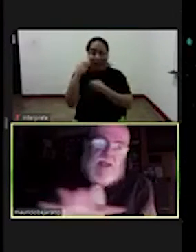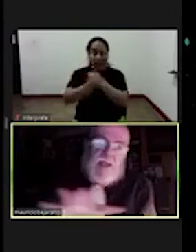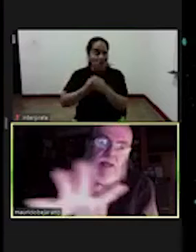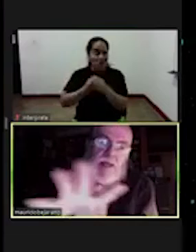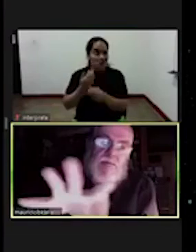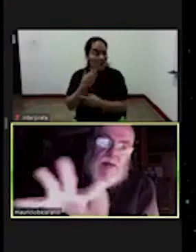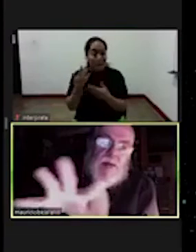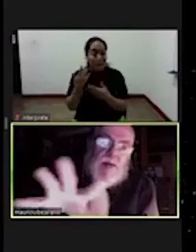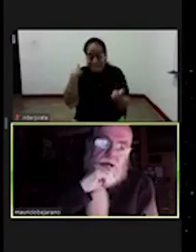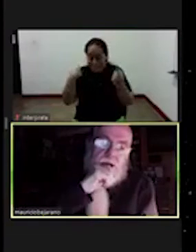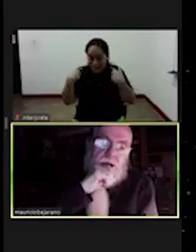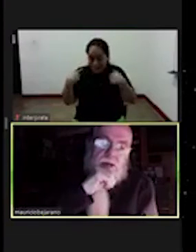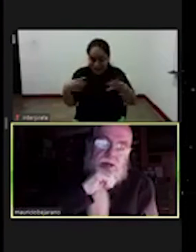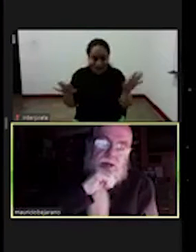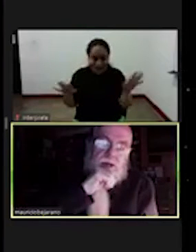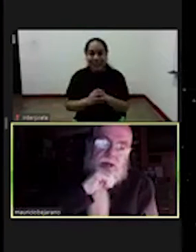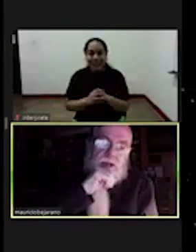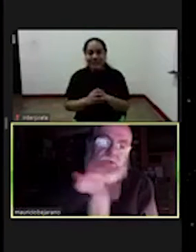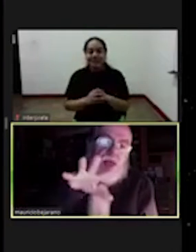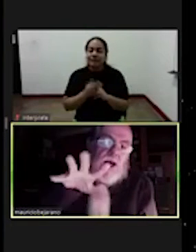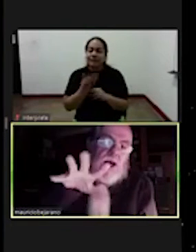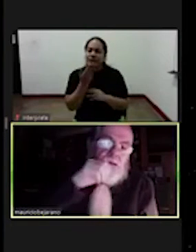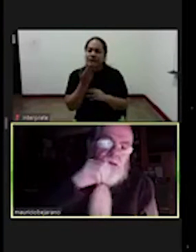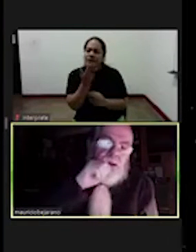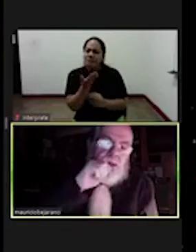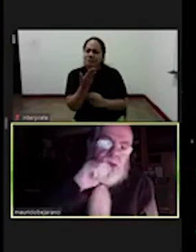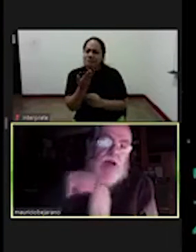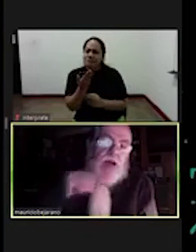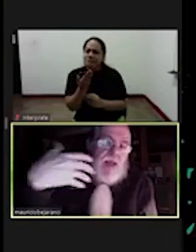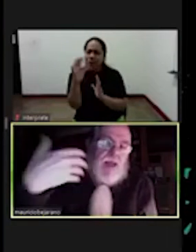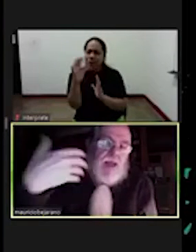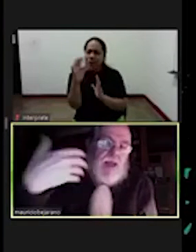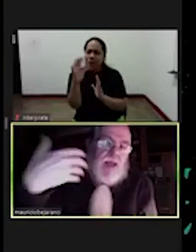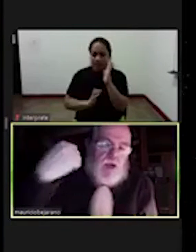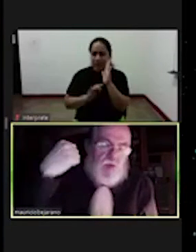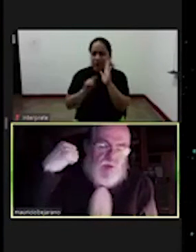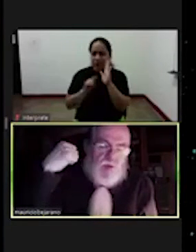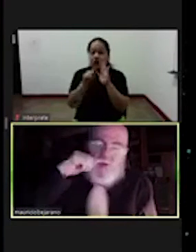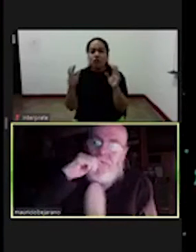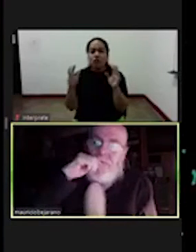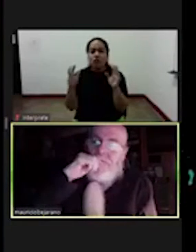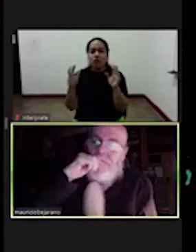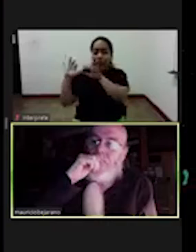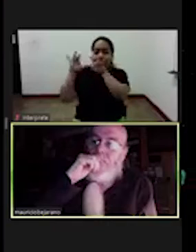Bien, este es el mapa un poquito. Esta Bienal es de arte en el espacio público.